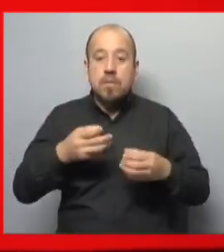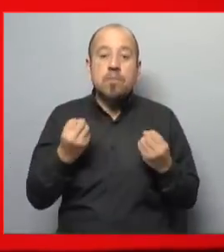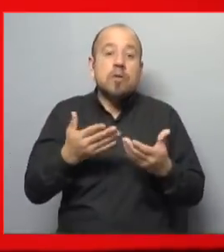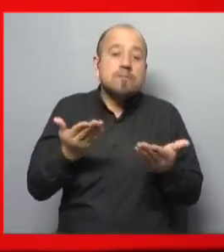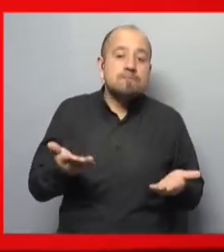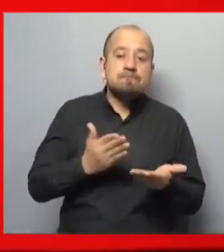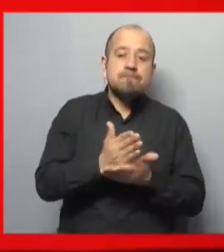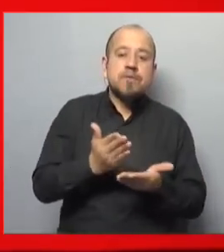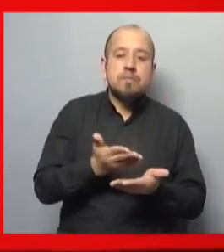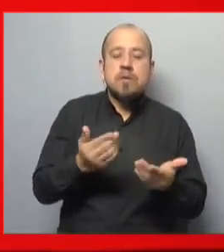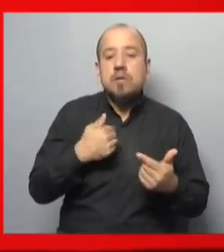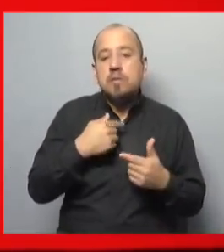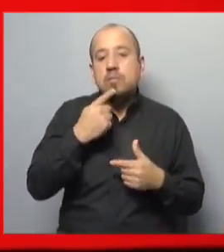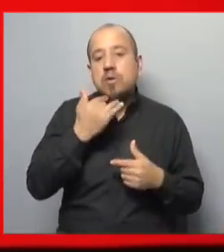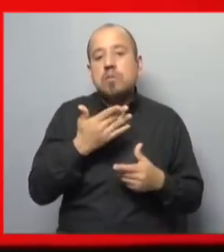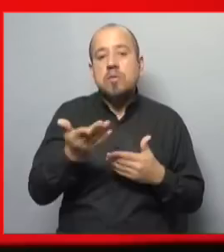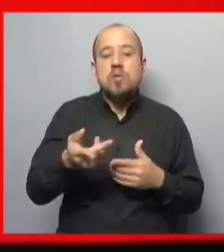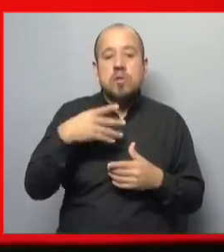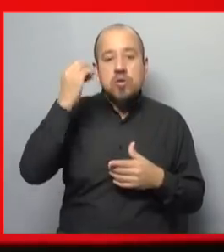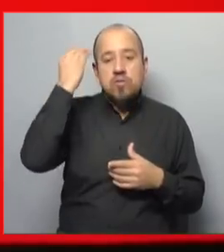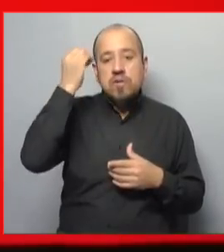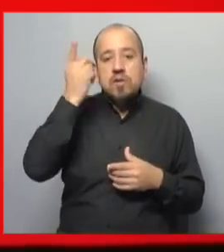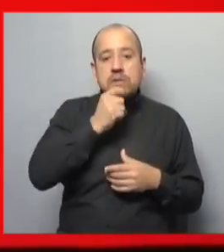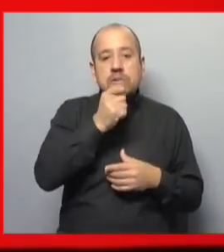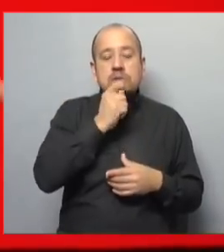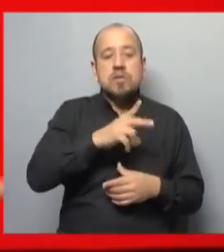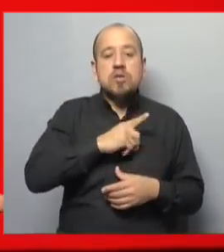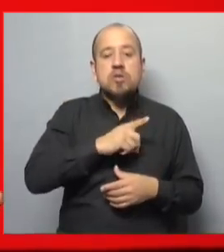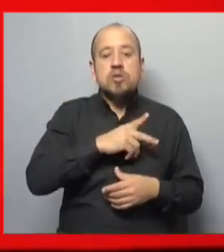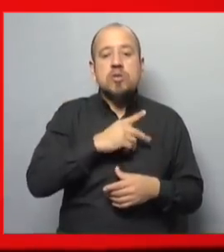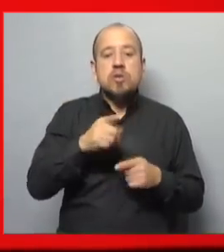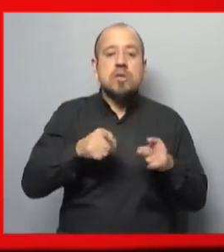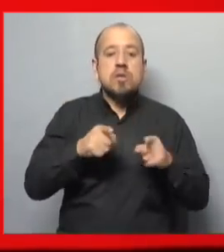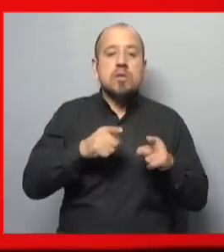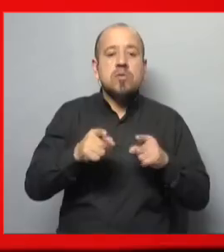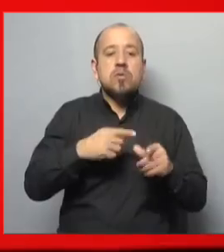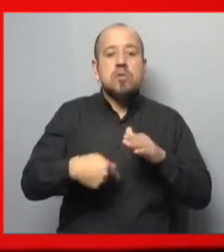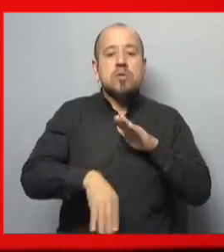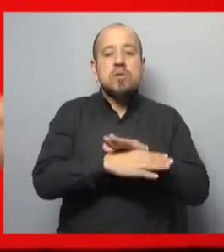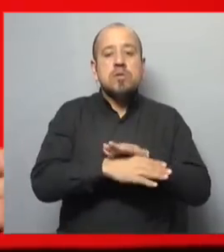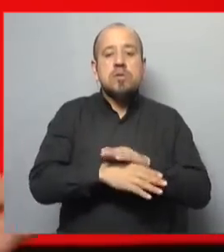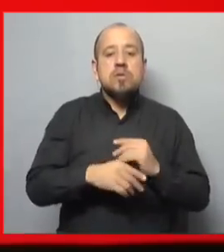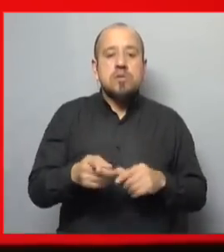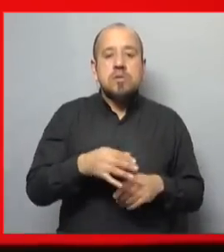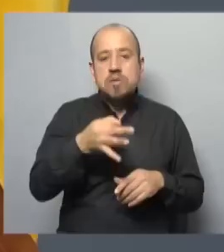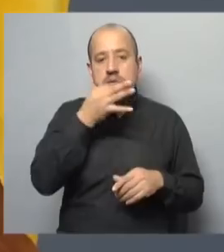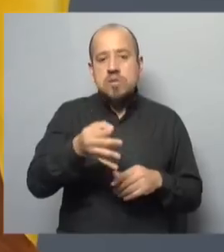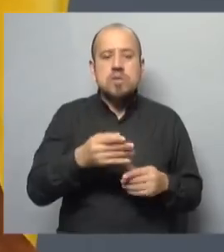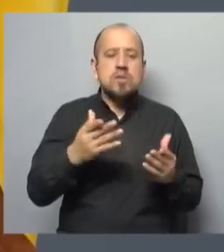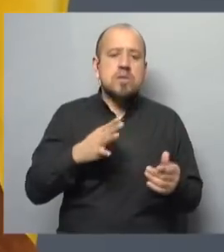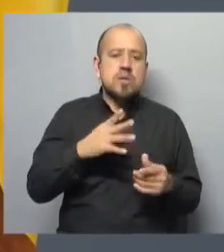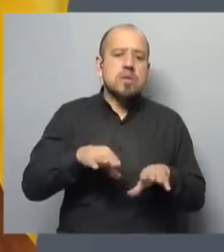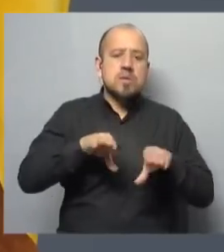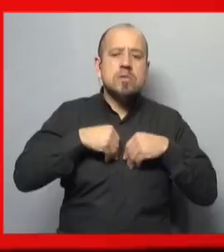quedamos siempre me pasó en la conferencia de prensa de chile cuando me fui pero el entrenador se va acá se va a decir de todo y hay que